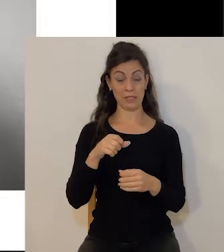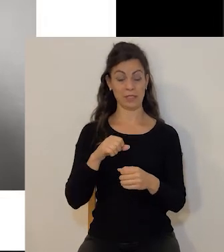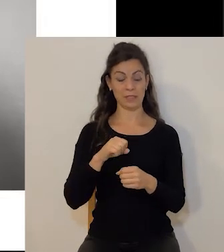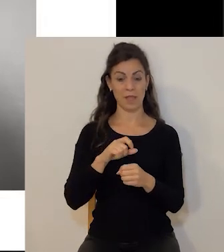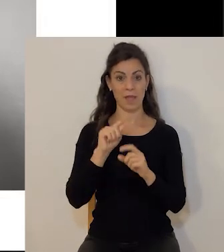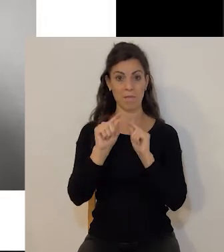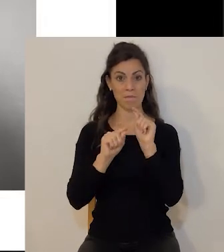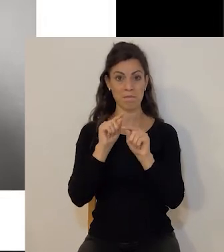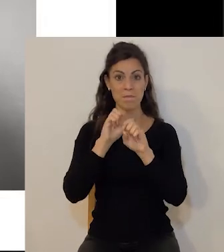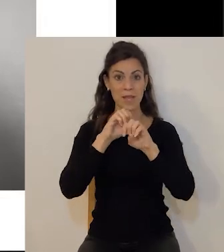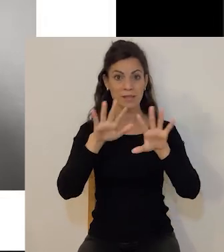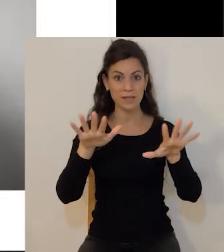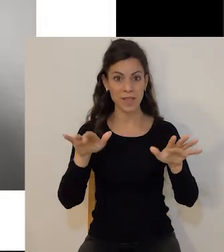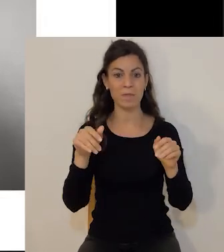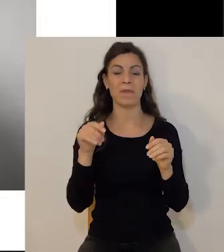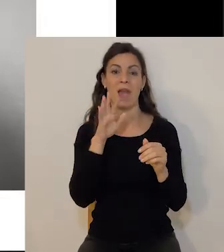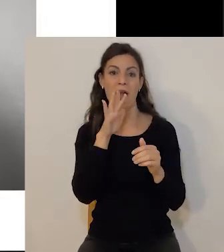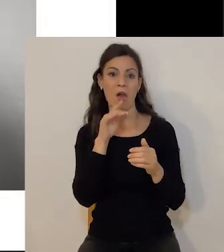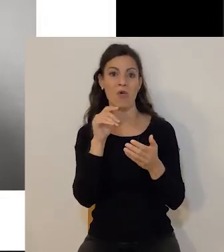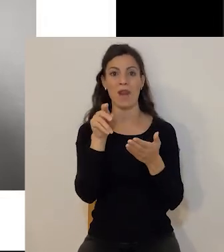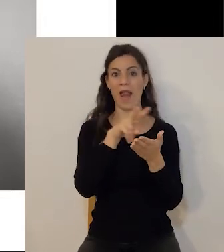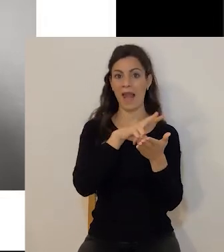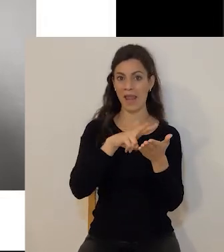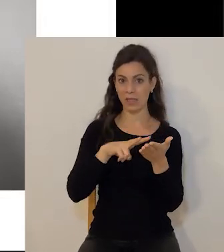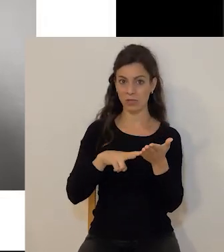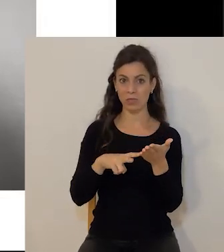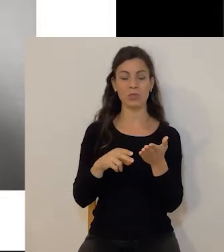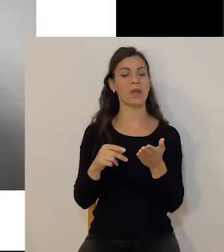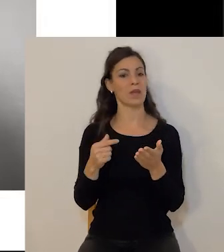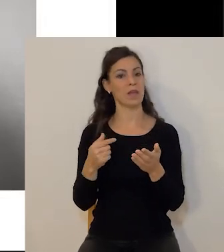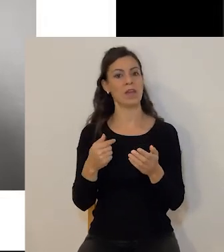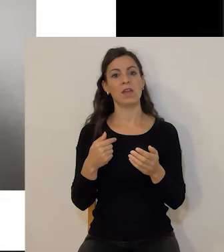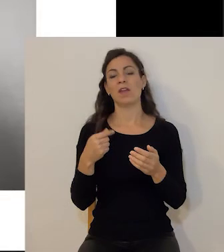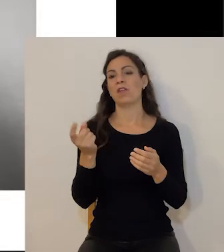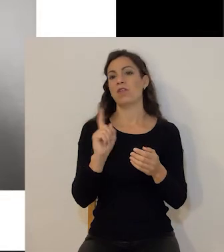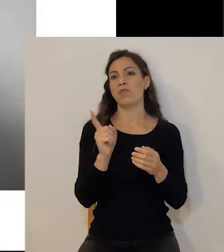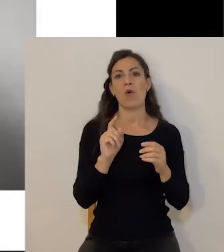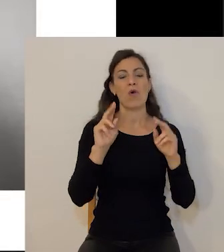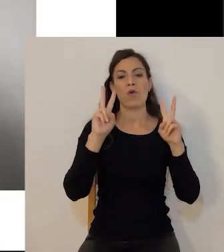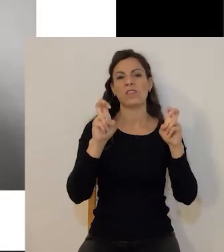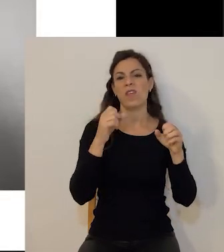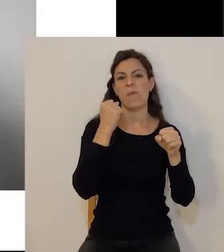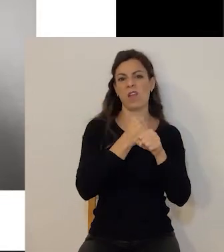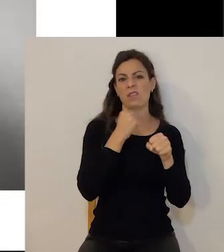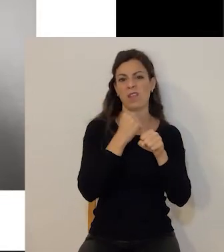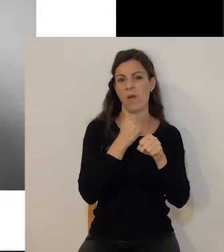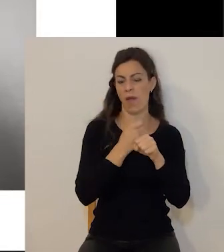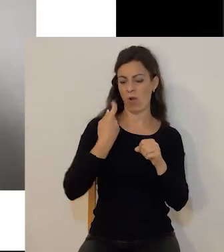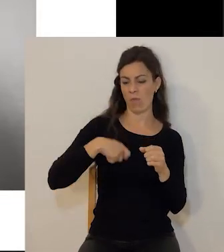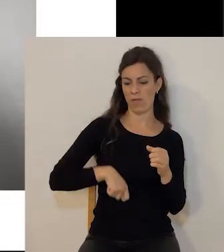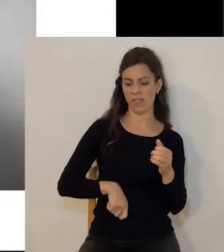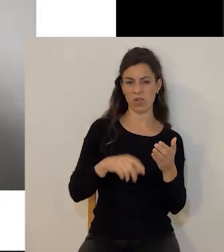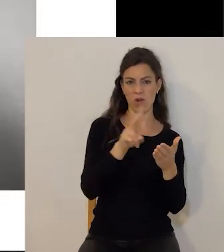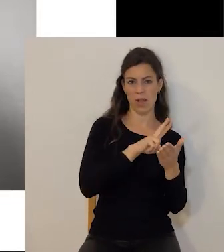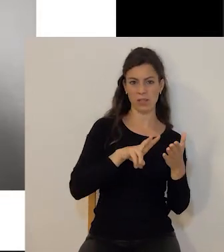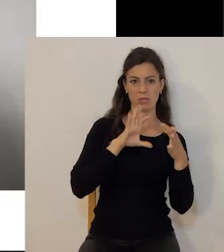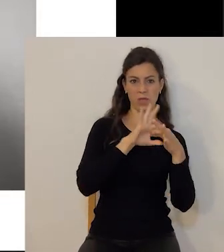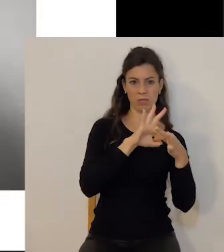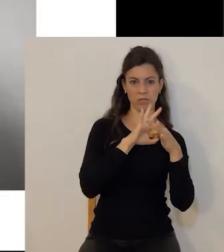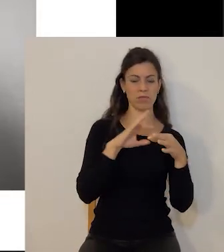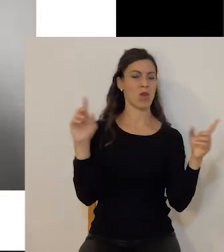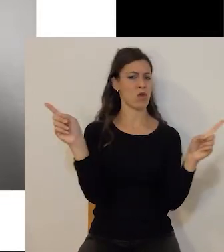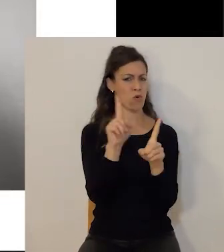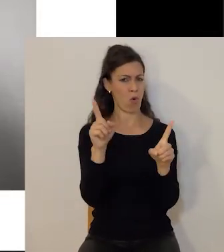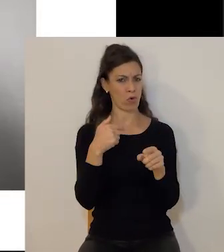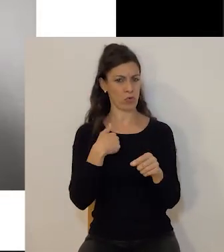pandemia en la lectura, pero no la lectura de libros, ensayos y cosas que tengan que ver con mi profesión, sino